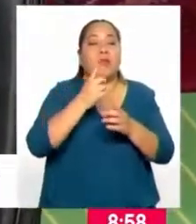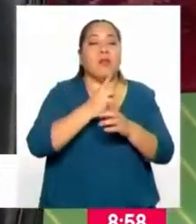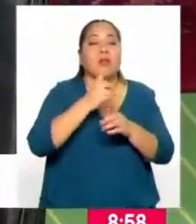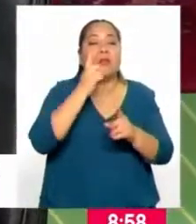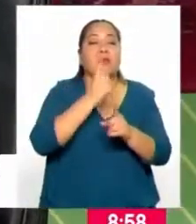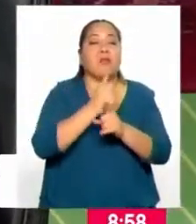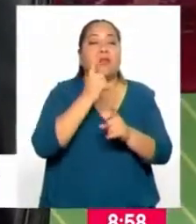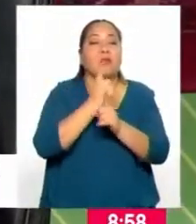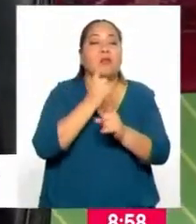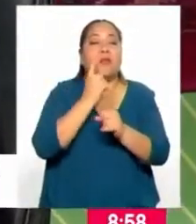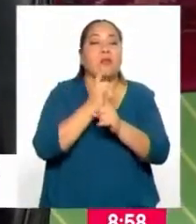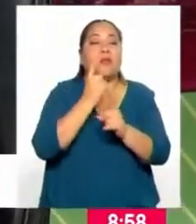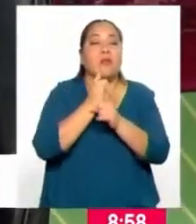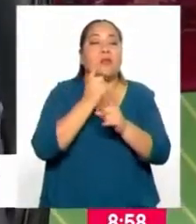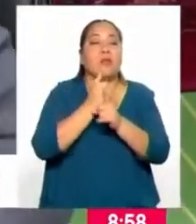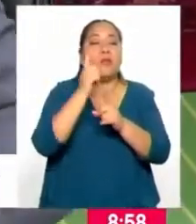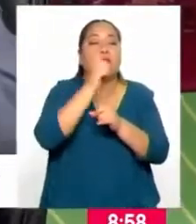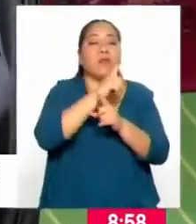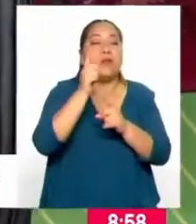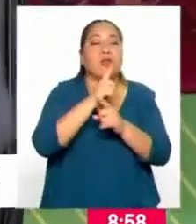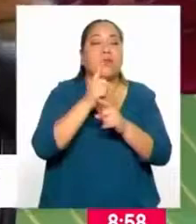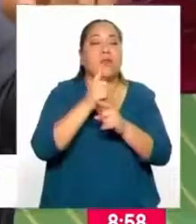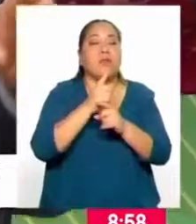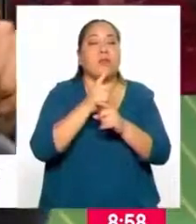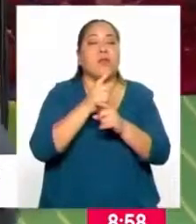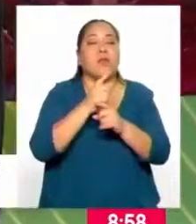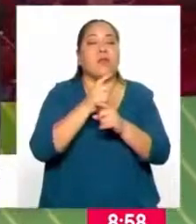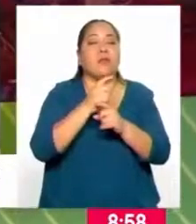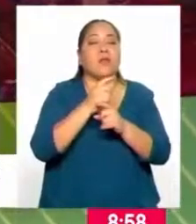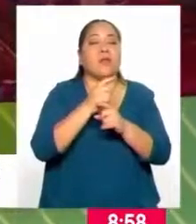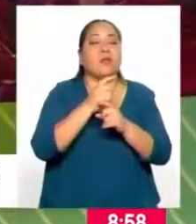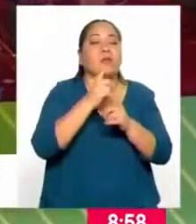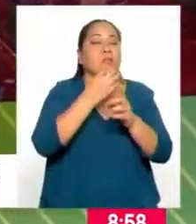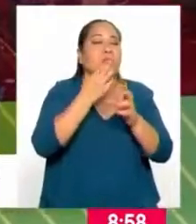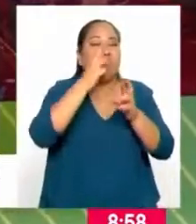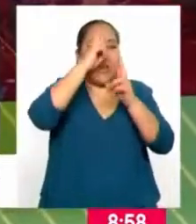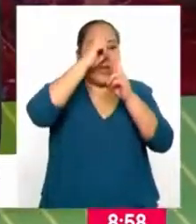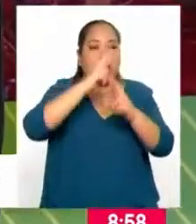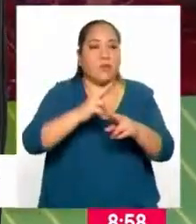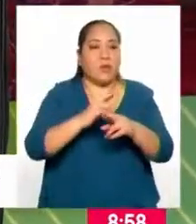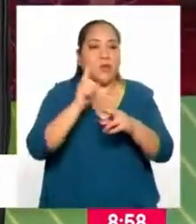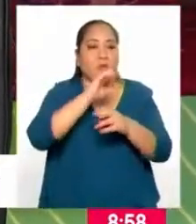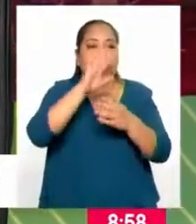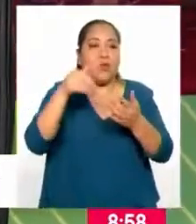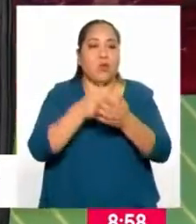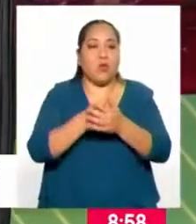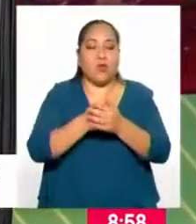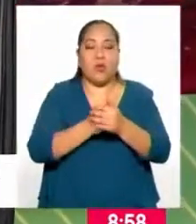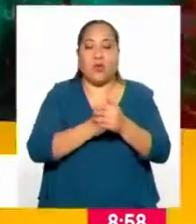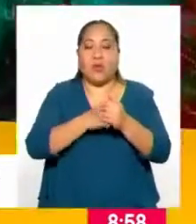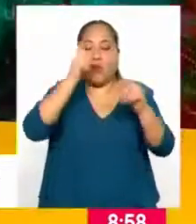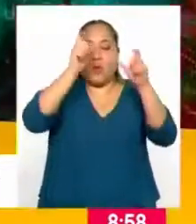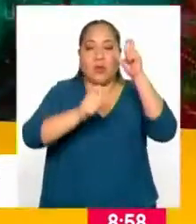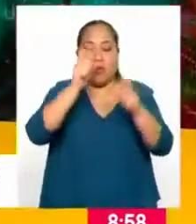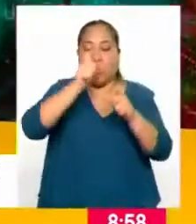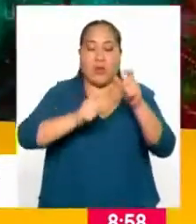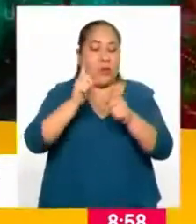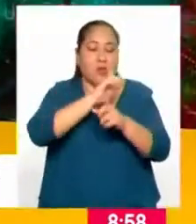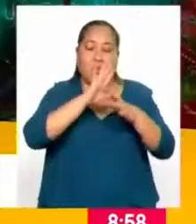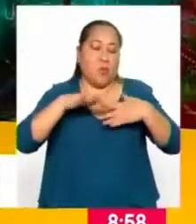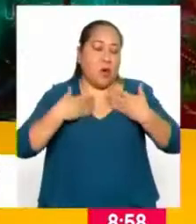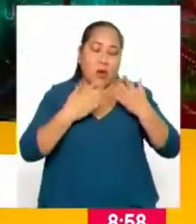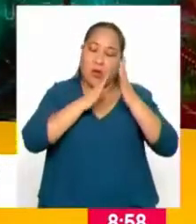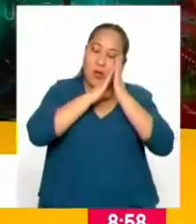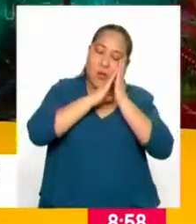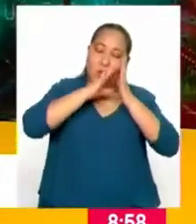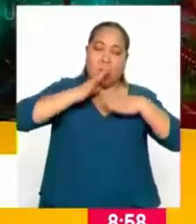no le respetas la legalidad constitucional, entonces todos los ciudadanos en el Perú no pueden dormir tranquilos. Ahora, estamos hablando también de una situación